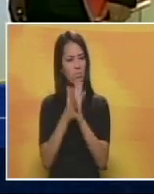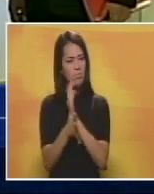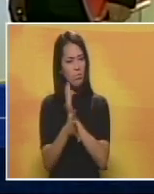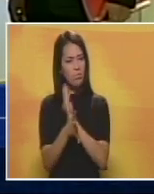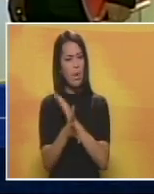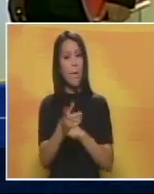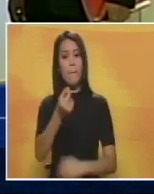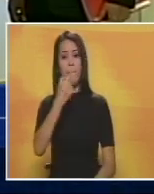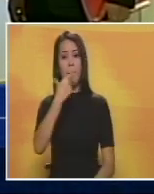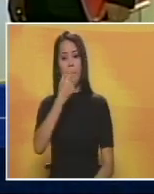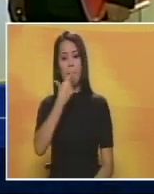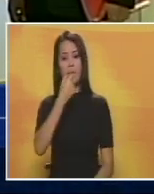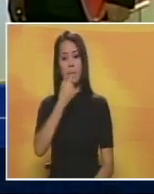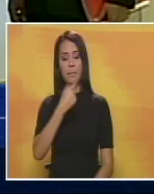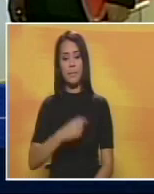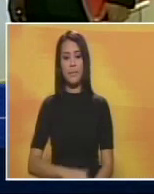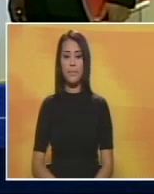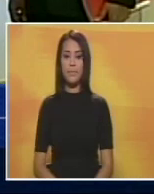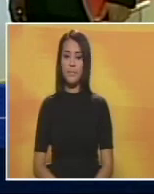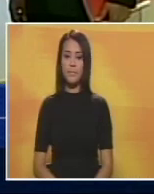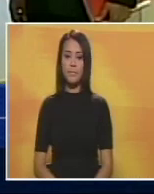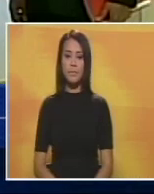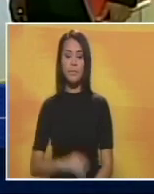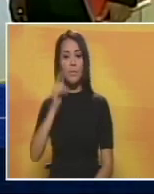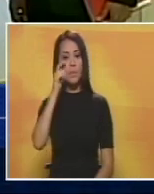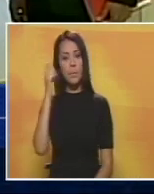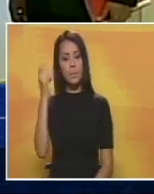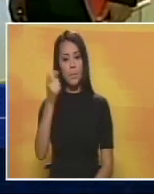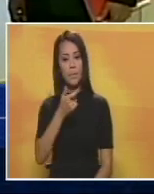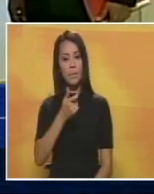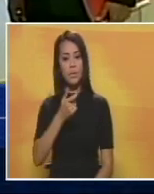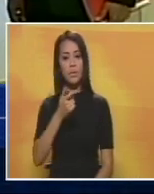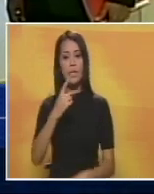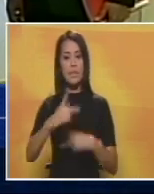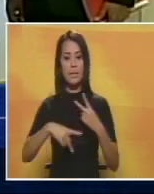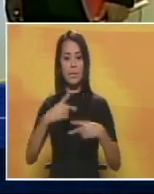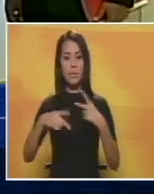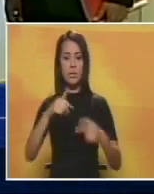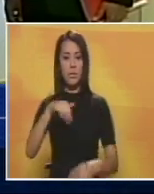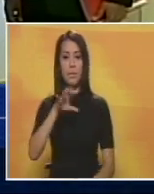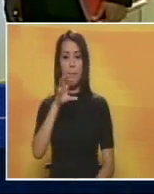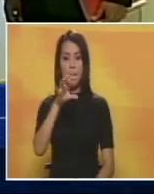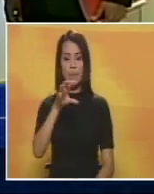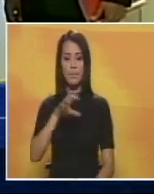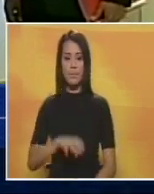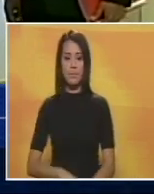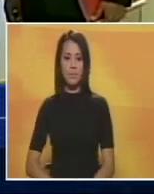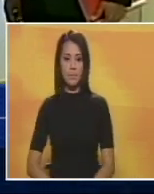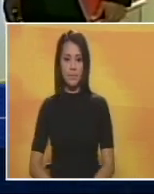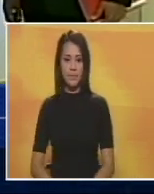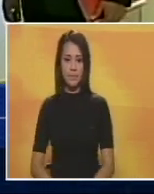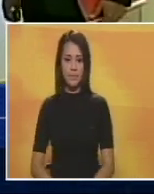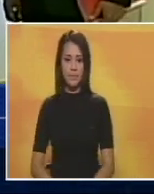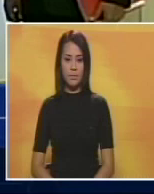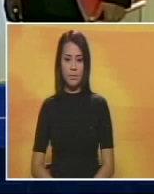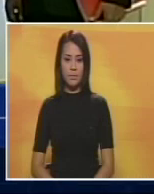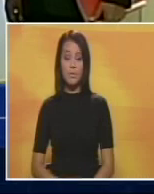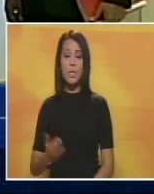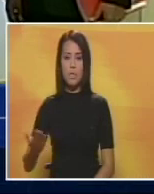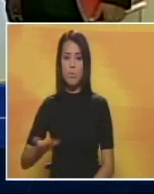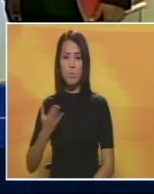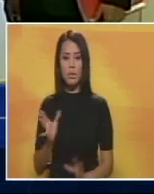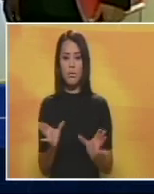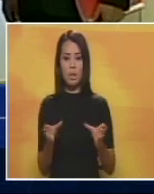los medicamentos de consumo esencial de nuestra población y que se produce en el país. Hemos sostenido una